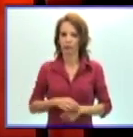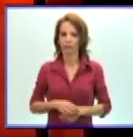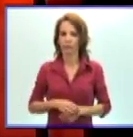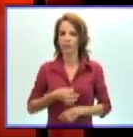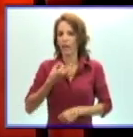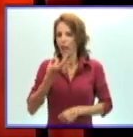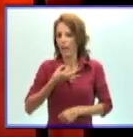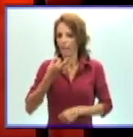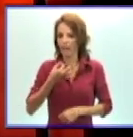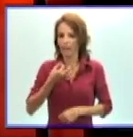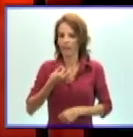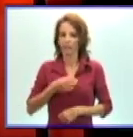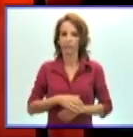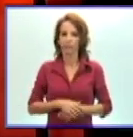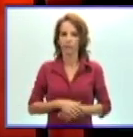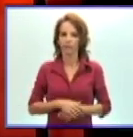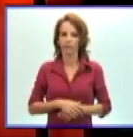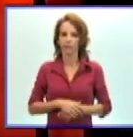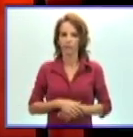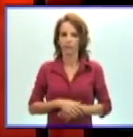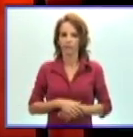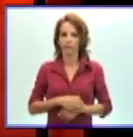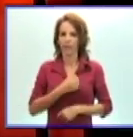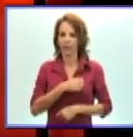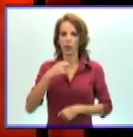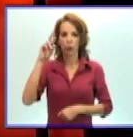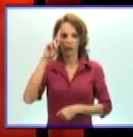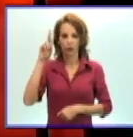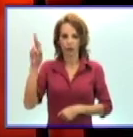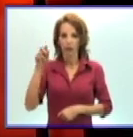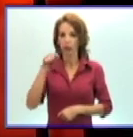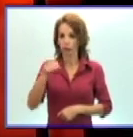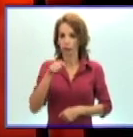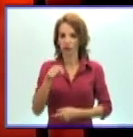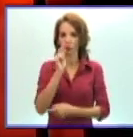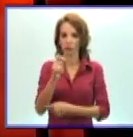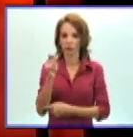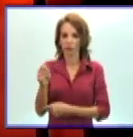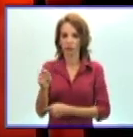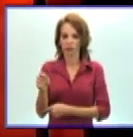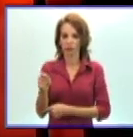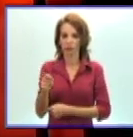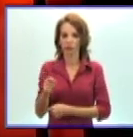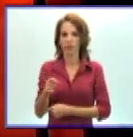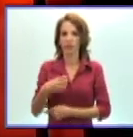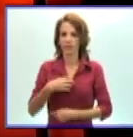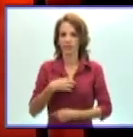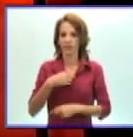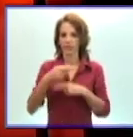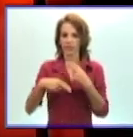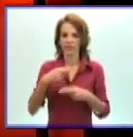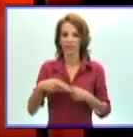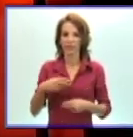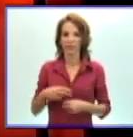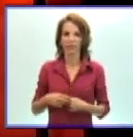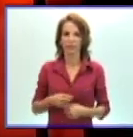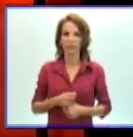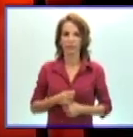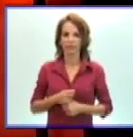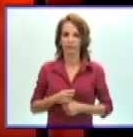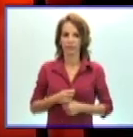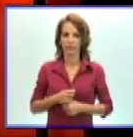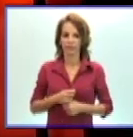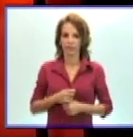recordarles que ustedes debieron haber, con su profesor, haber realizado la ficha de